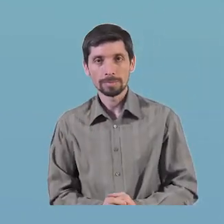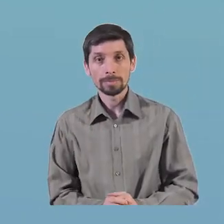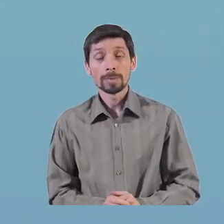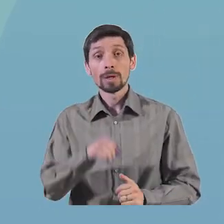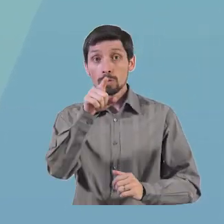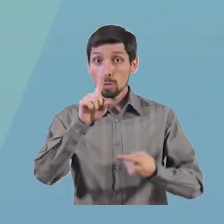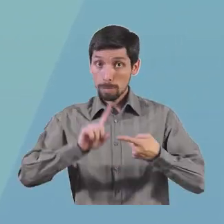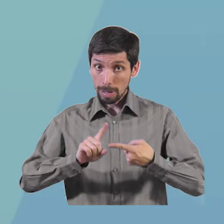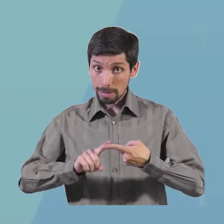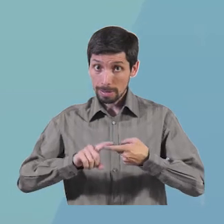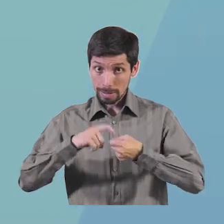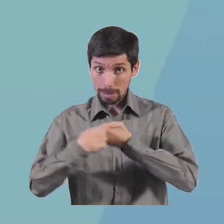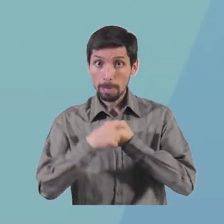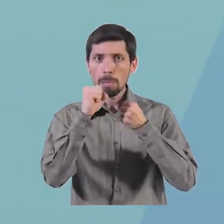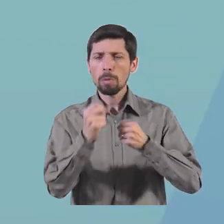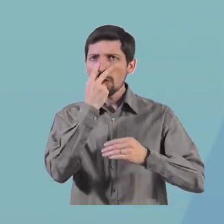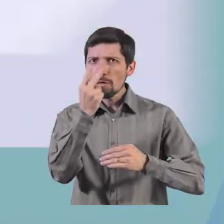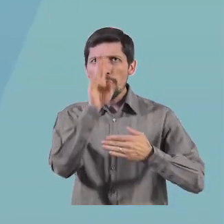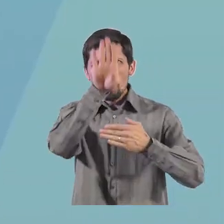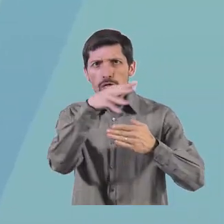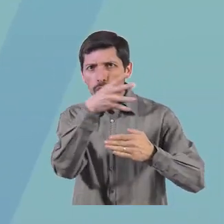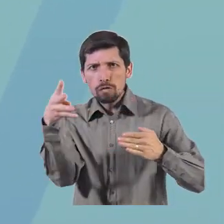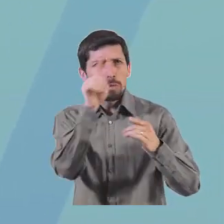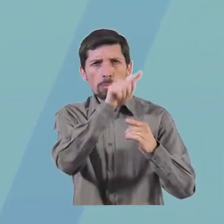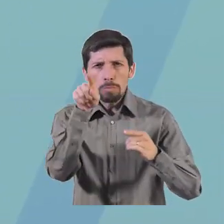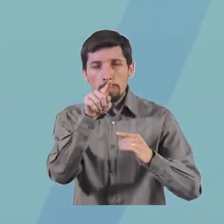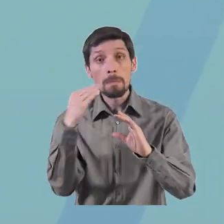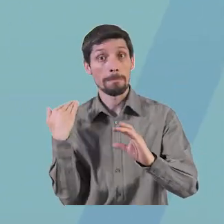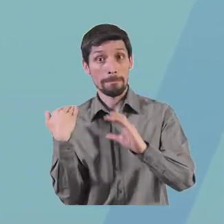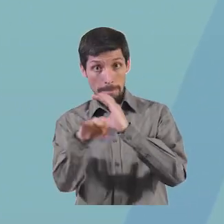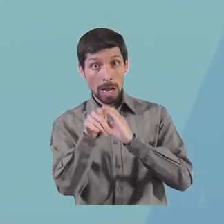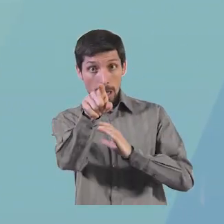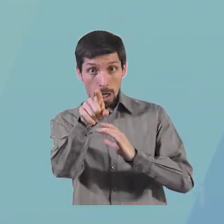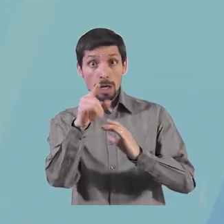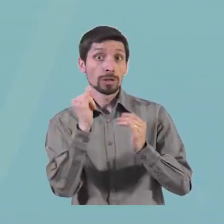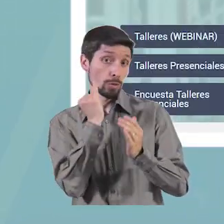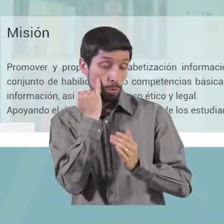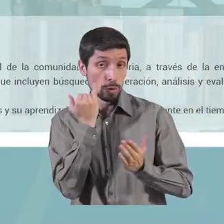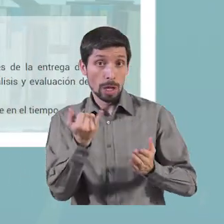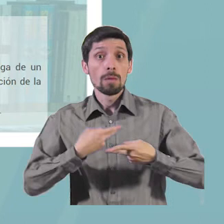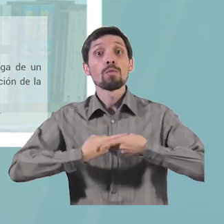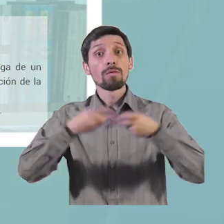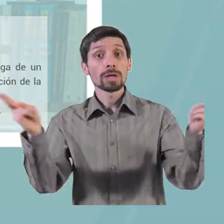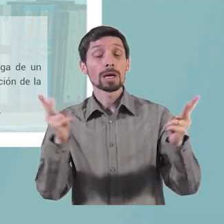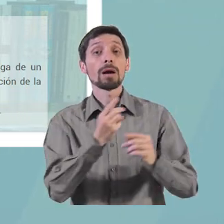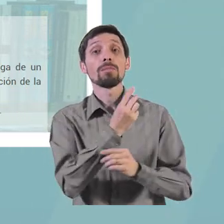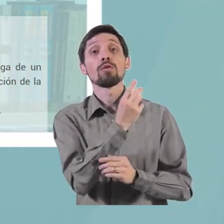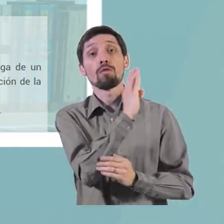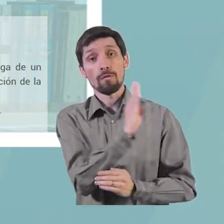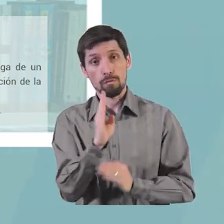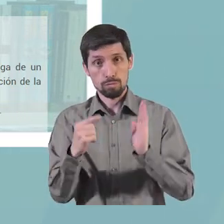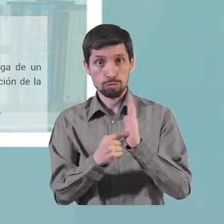Para participar, revisa la programación que mensualmente enviamos a tu correo institucional y que publicamos en nuestra página